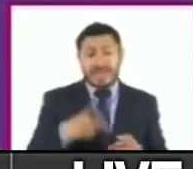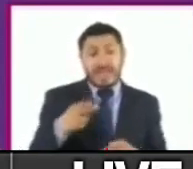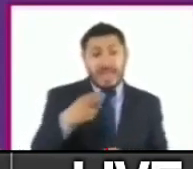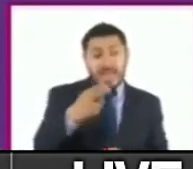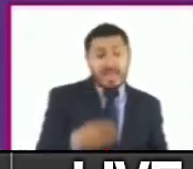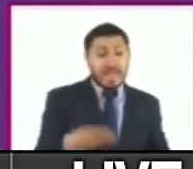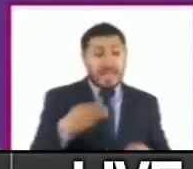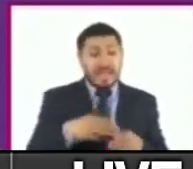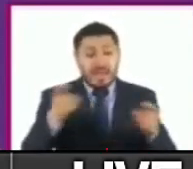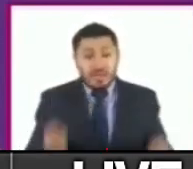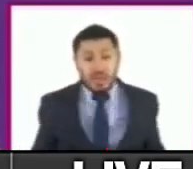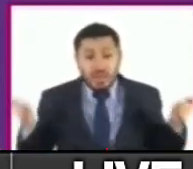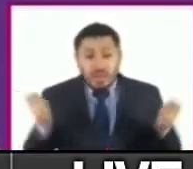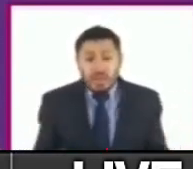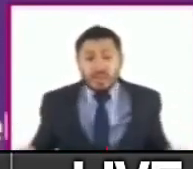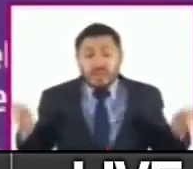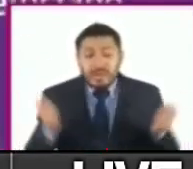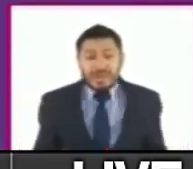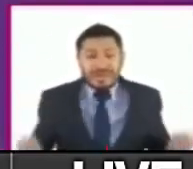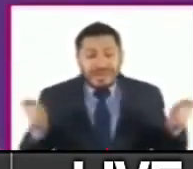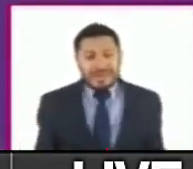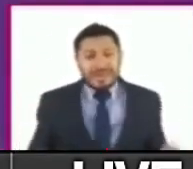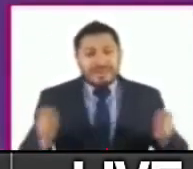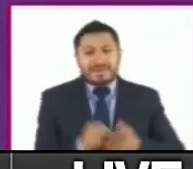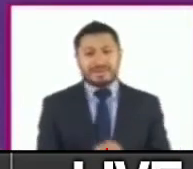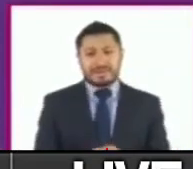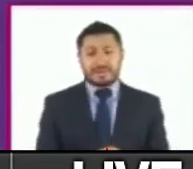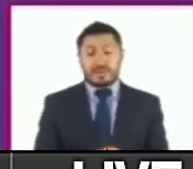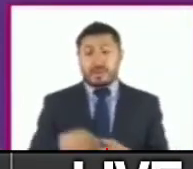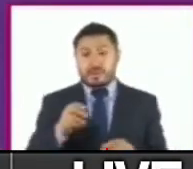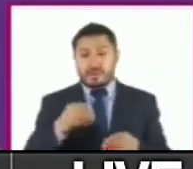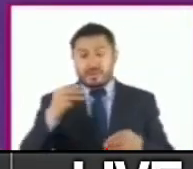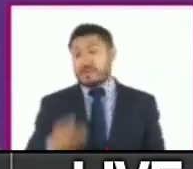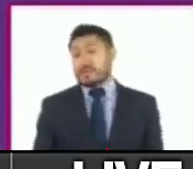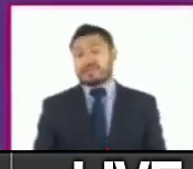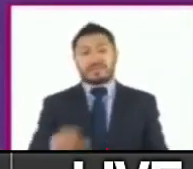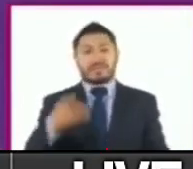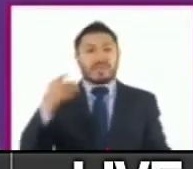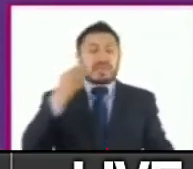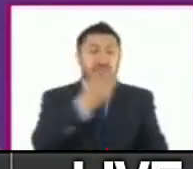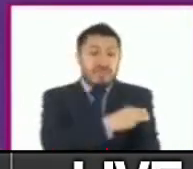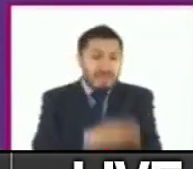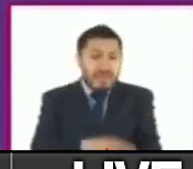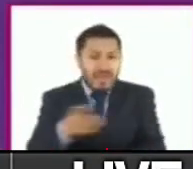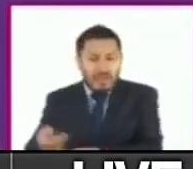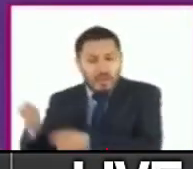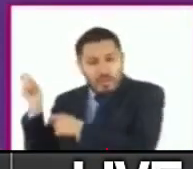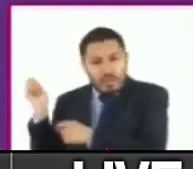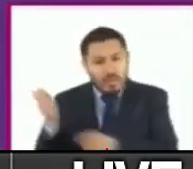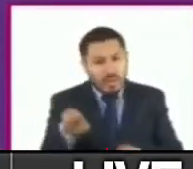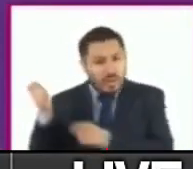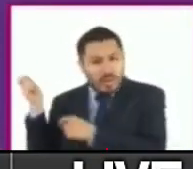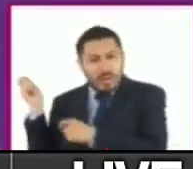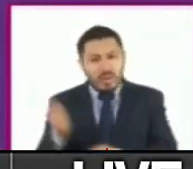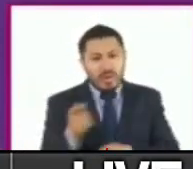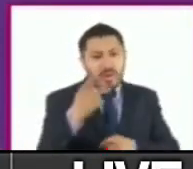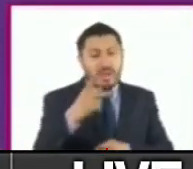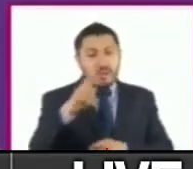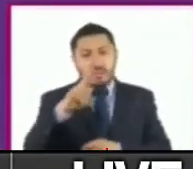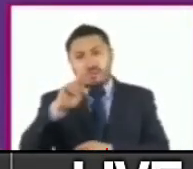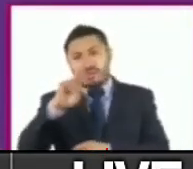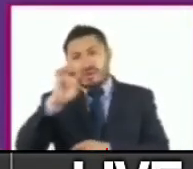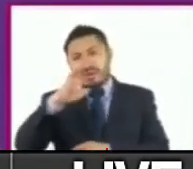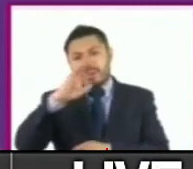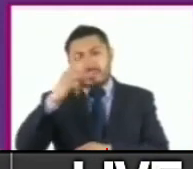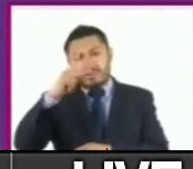cuerda, una cuerda o lazo, material para la pelota, purépecha, un palo de escoba,